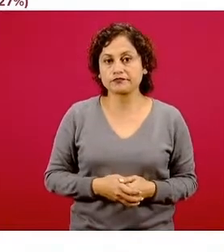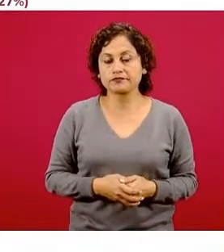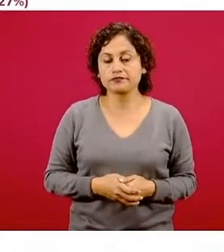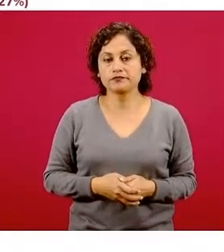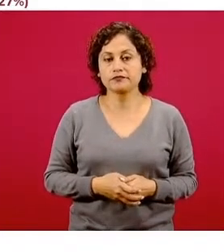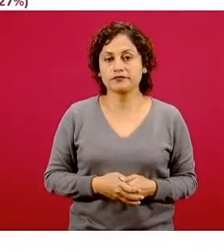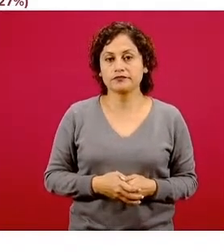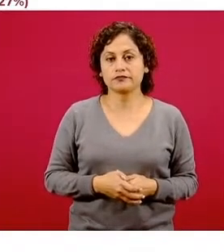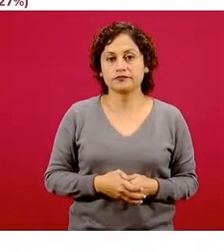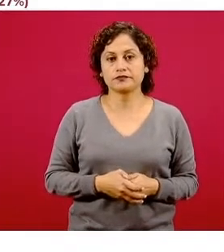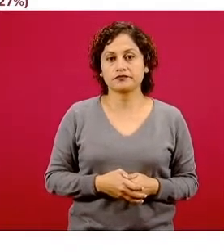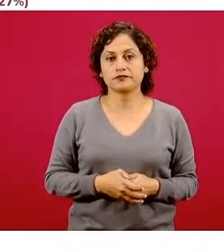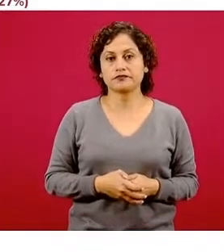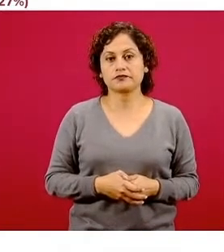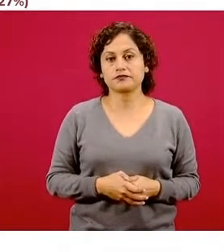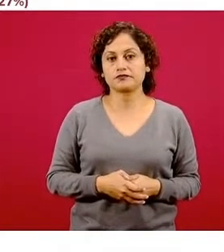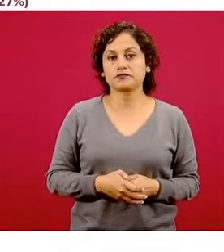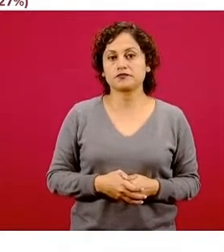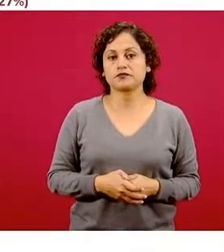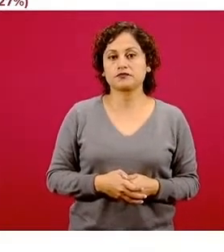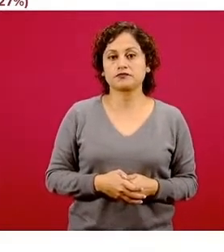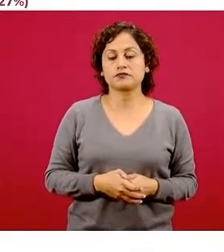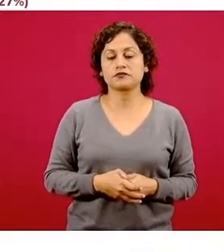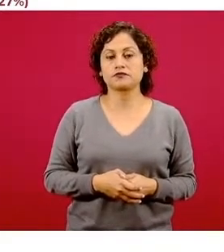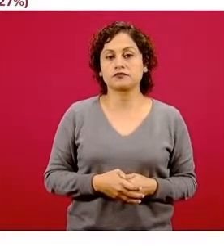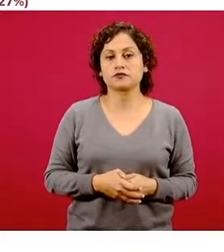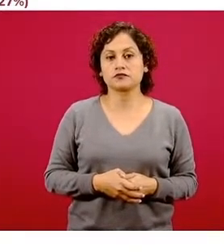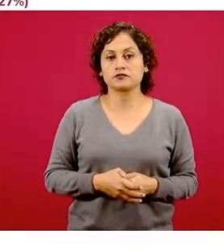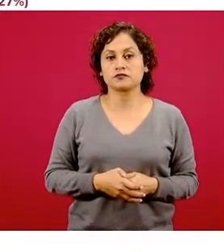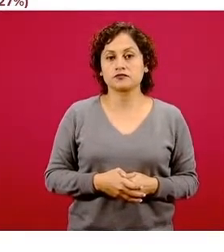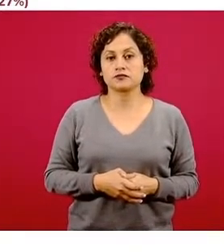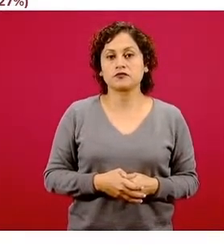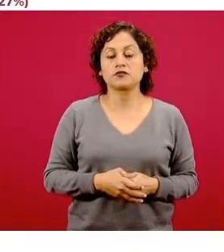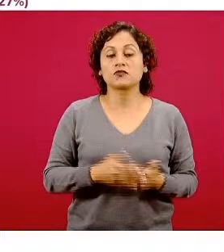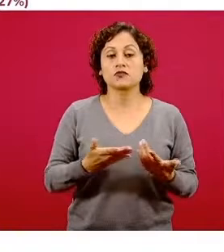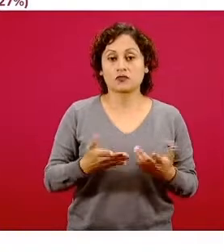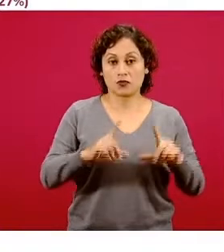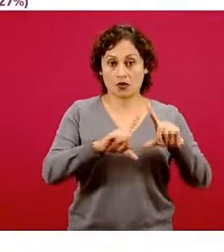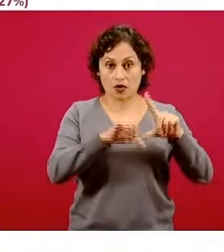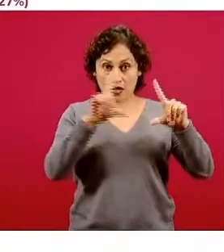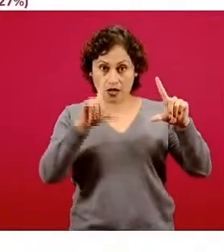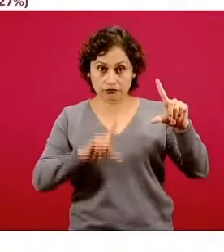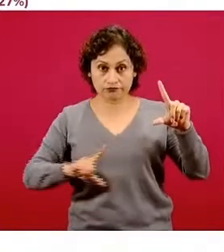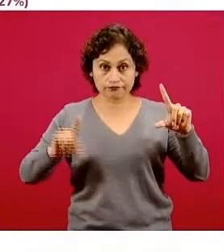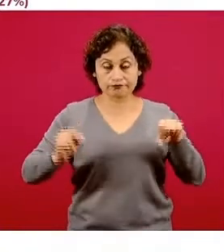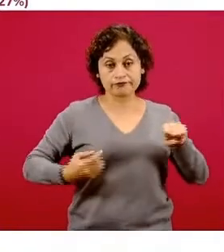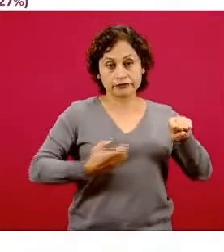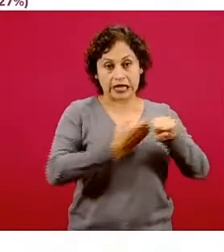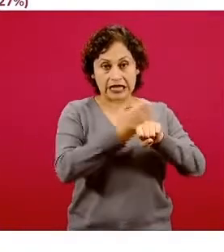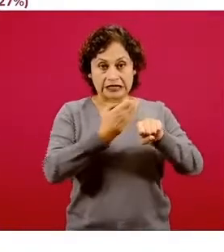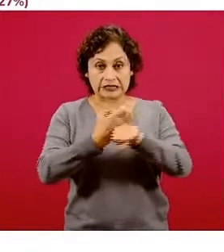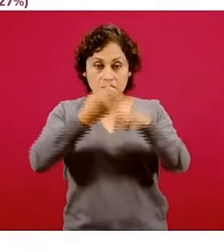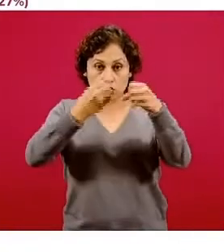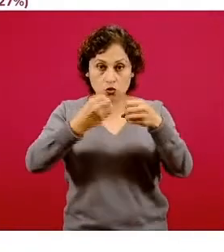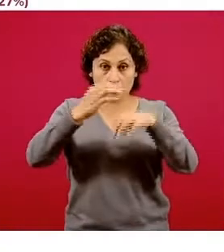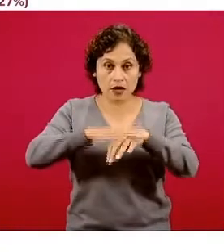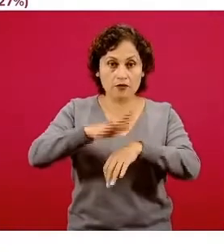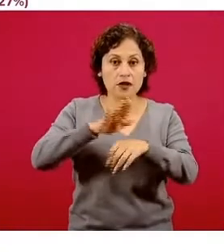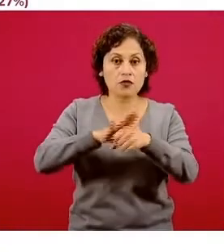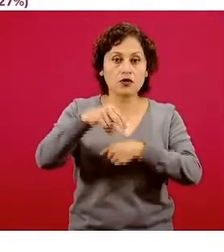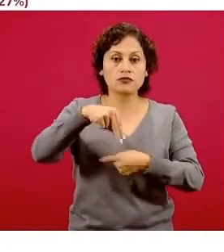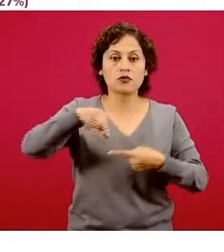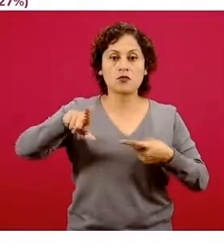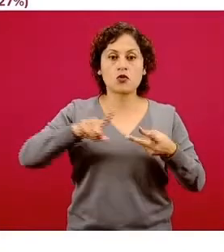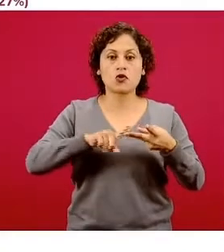Actualmente los tres primeros digamos, lugares en ocupación son Nuevo León,